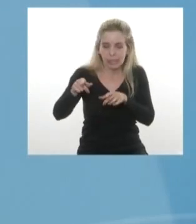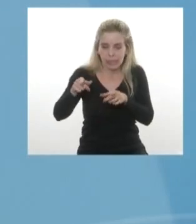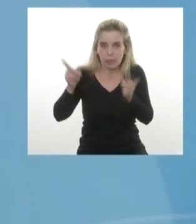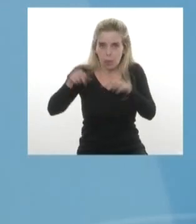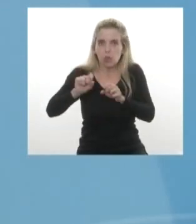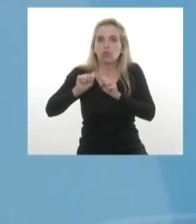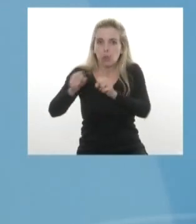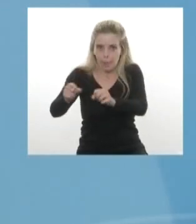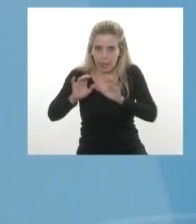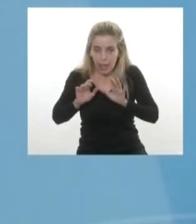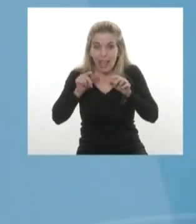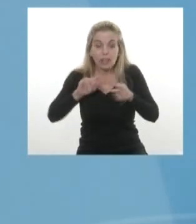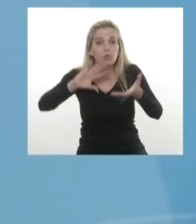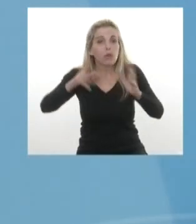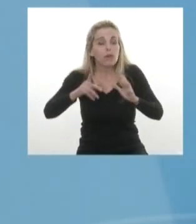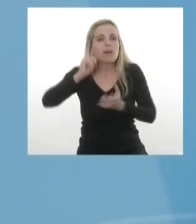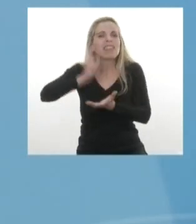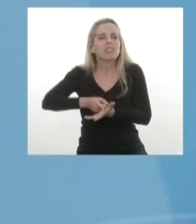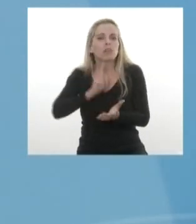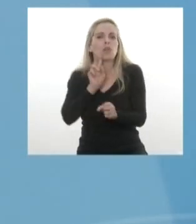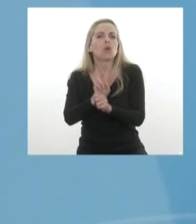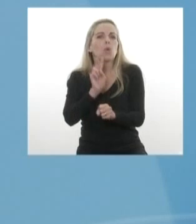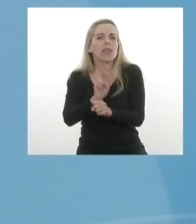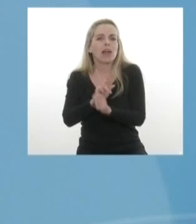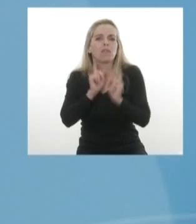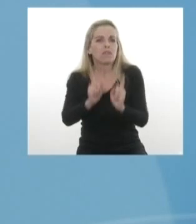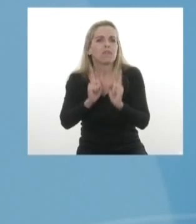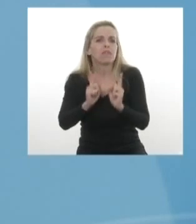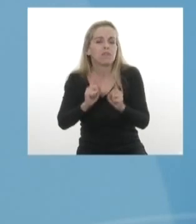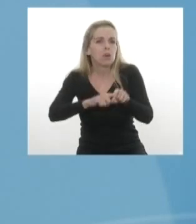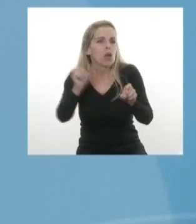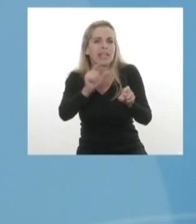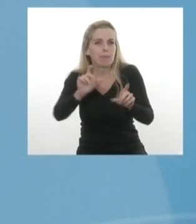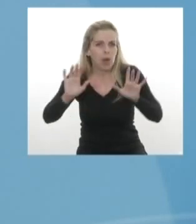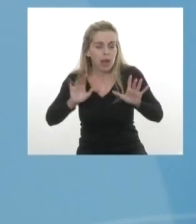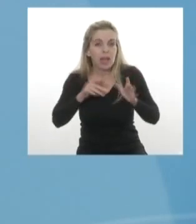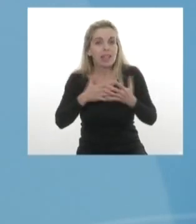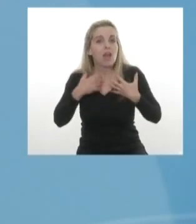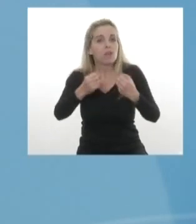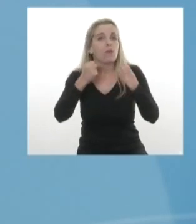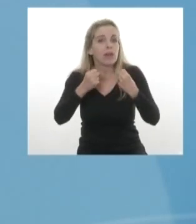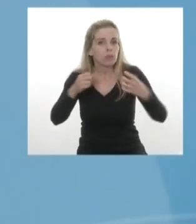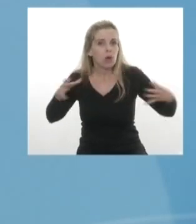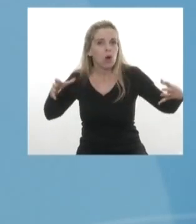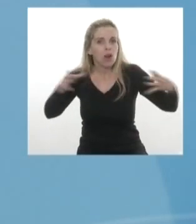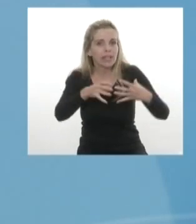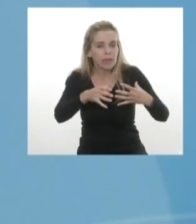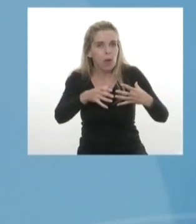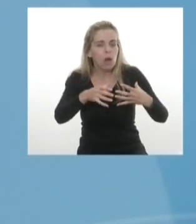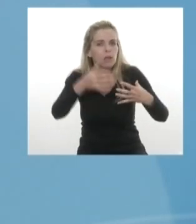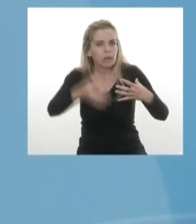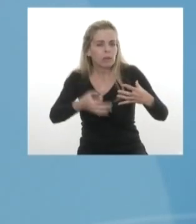cuidado intensiva y temporaria. Este esfuerzo colectivo va a ayudarnos